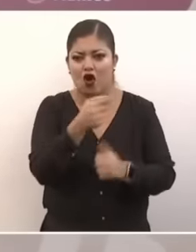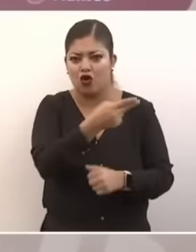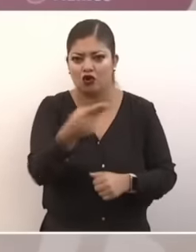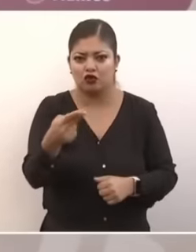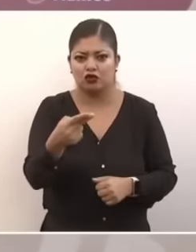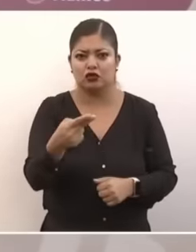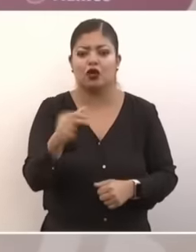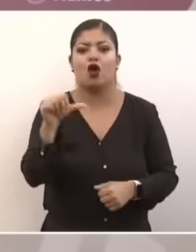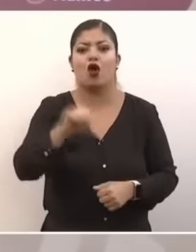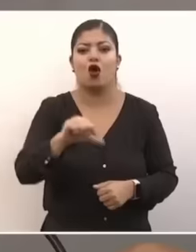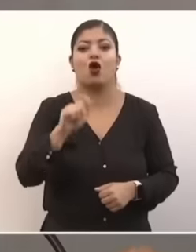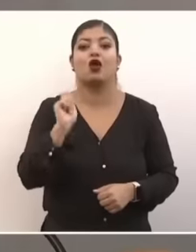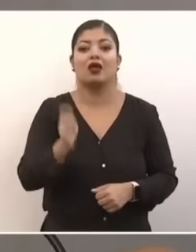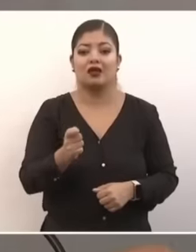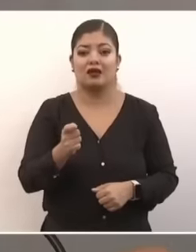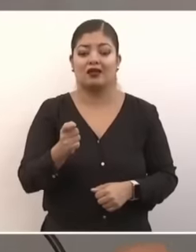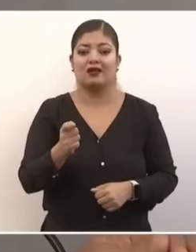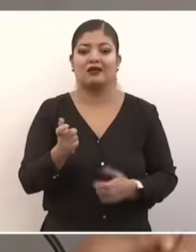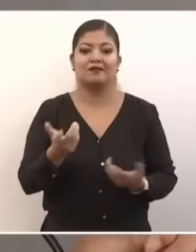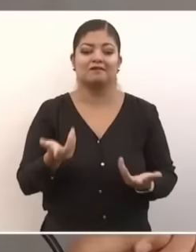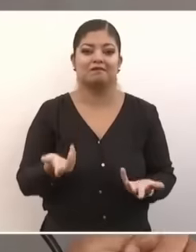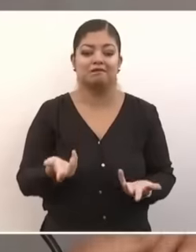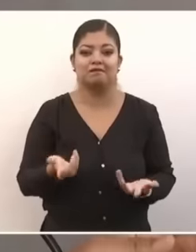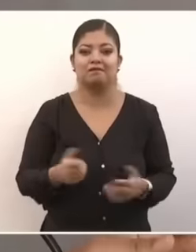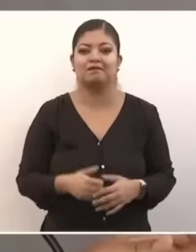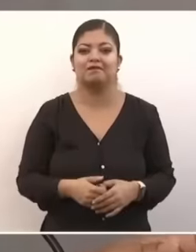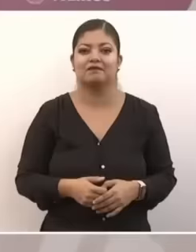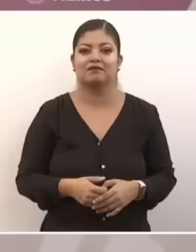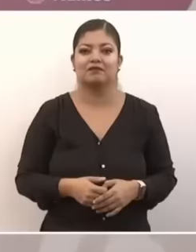día. Ya me faltan